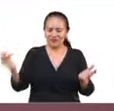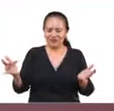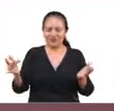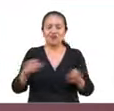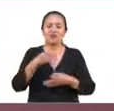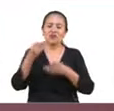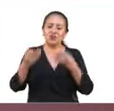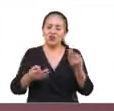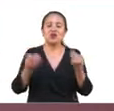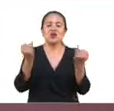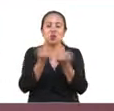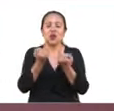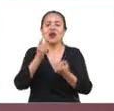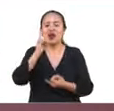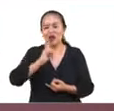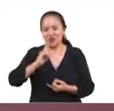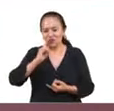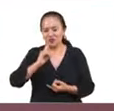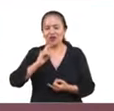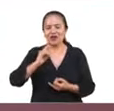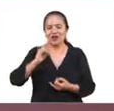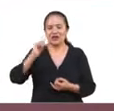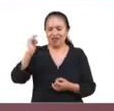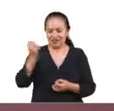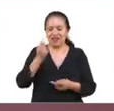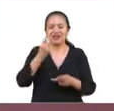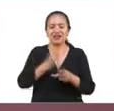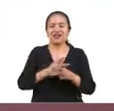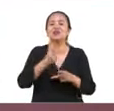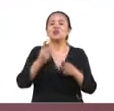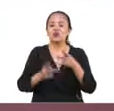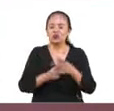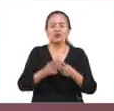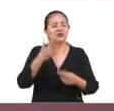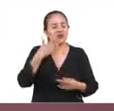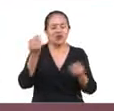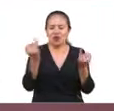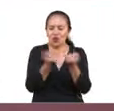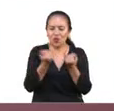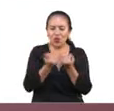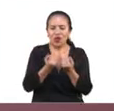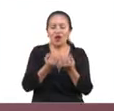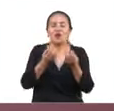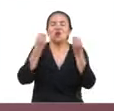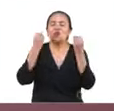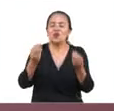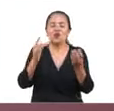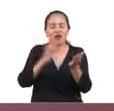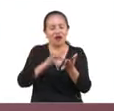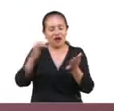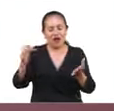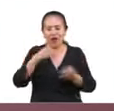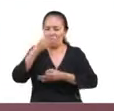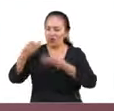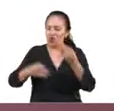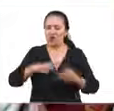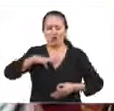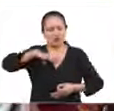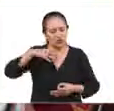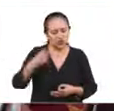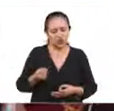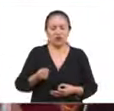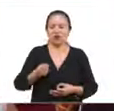las técnicas de producción para el bienestar. Muchísimas gracias por todo su esfuerzo, por todo su